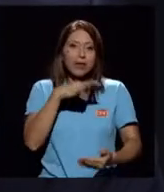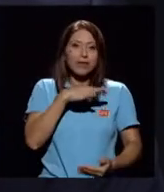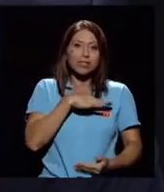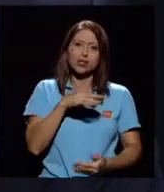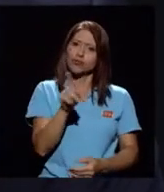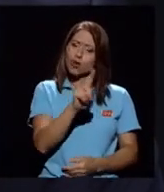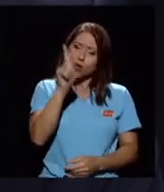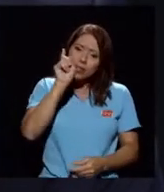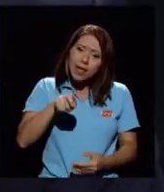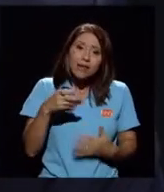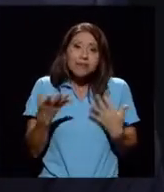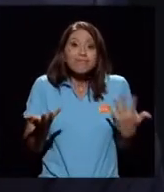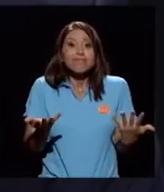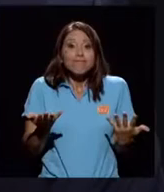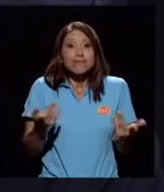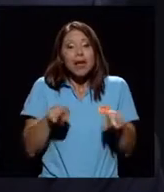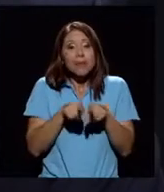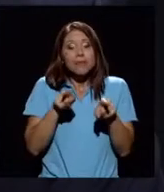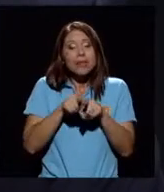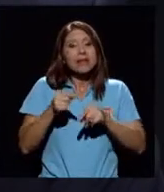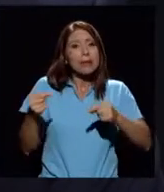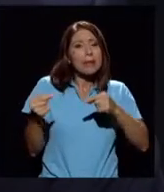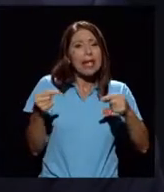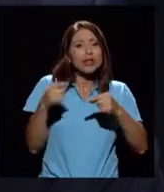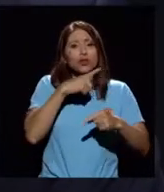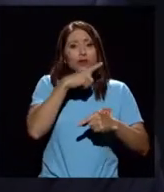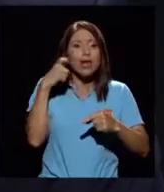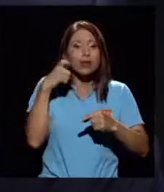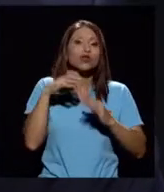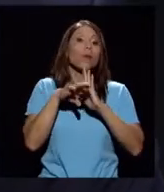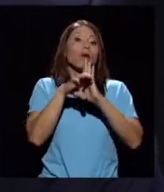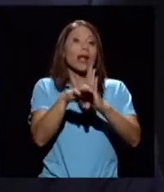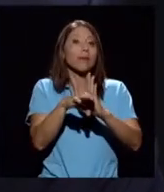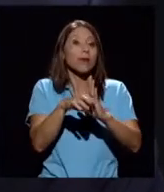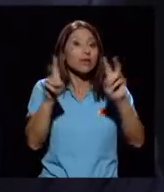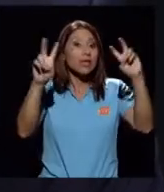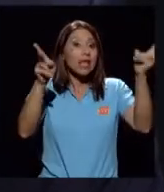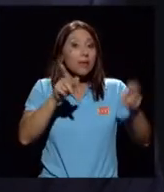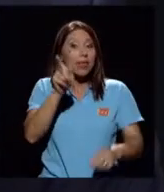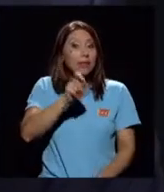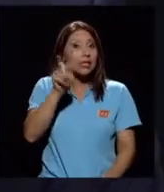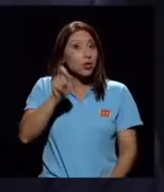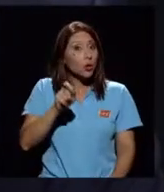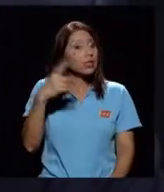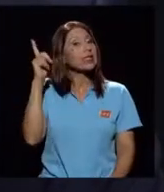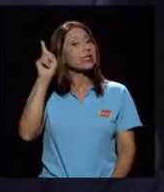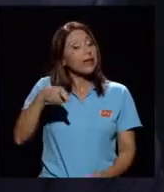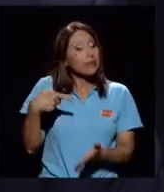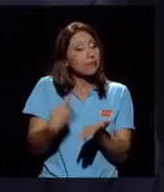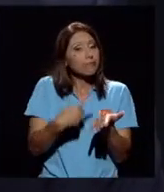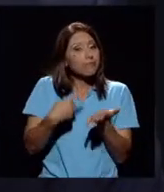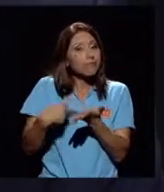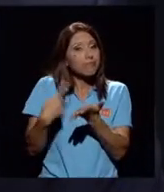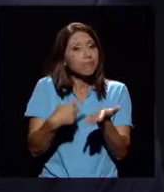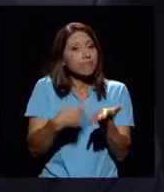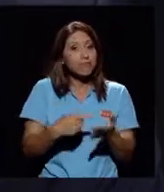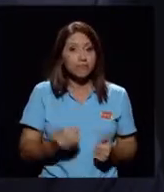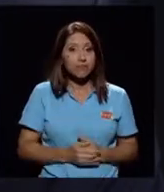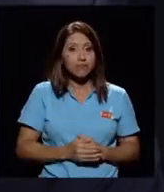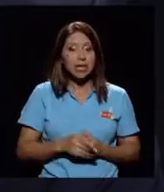feos y pleitos feos significa por ejemplo entrar al tema de las pensiones con fuerza pleitos feos significa entrar el tema de los